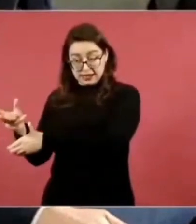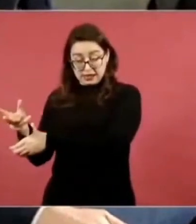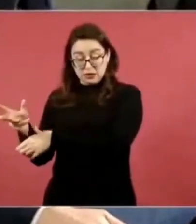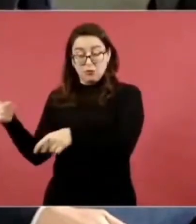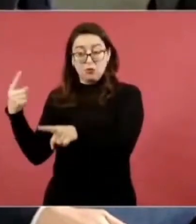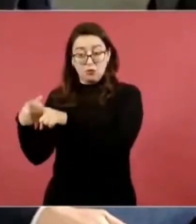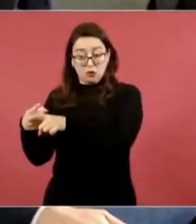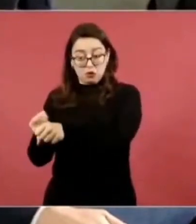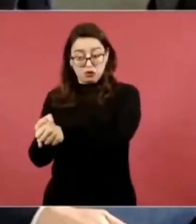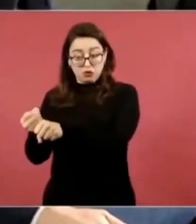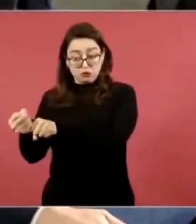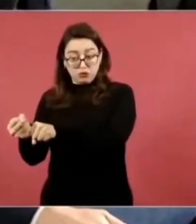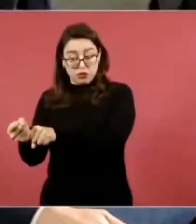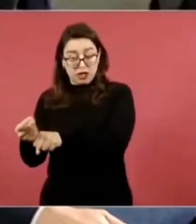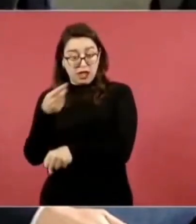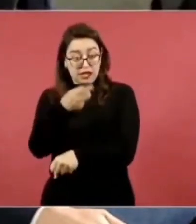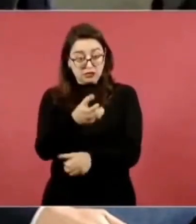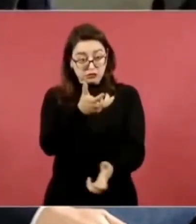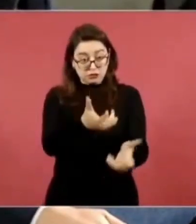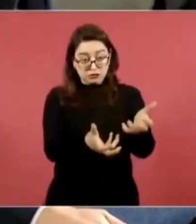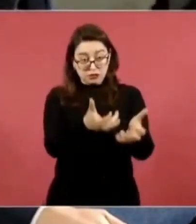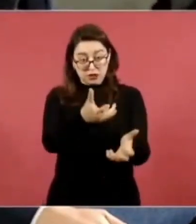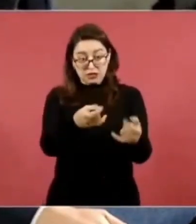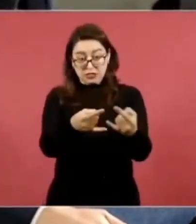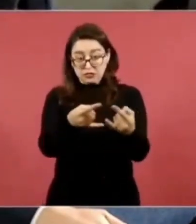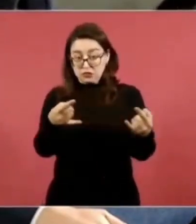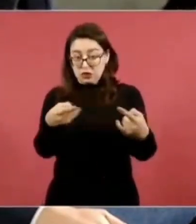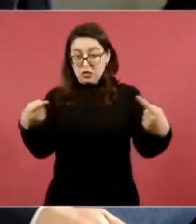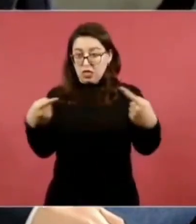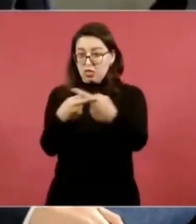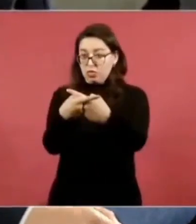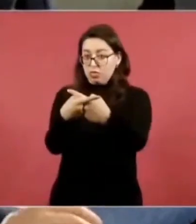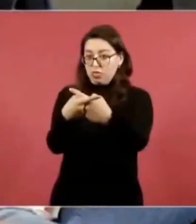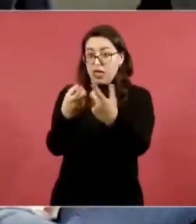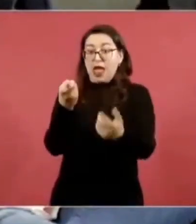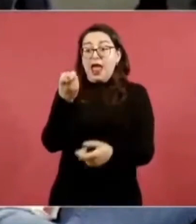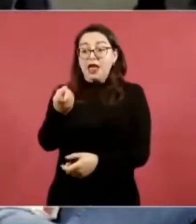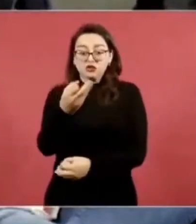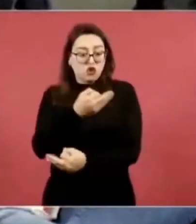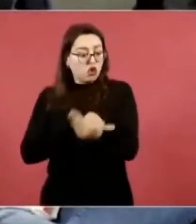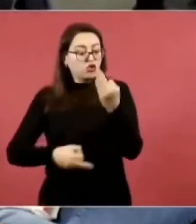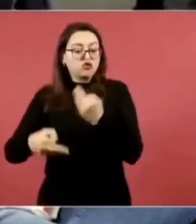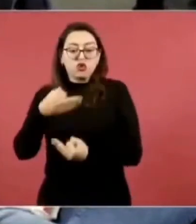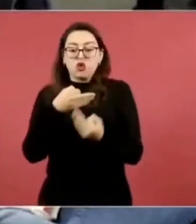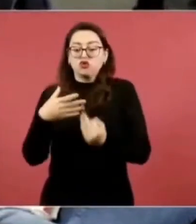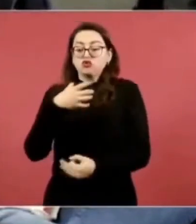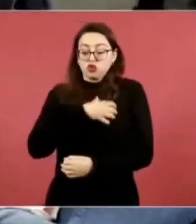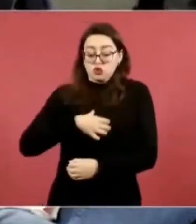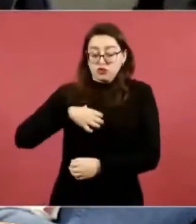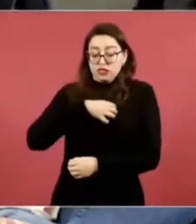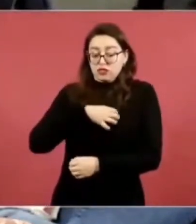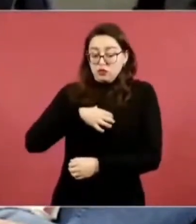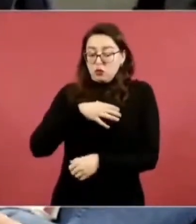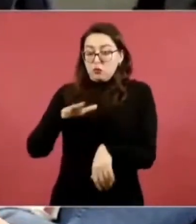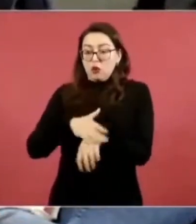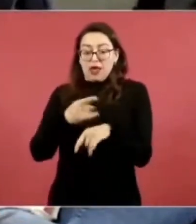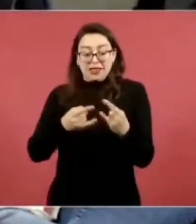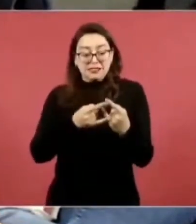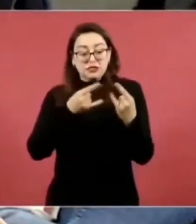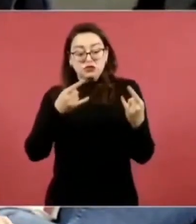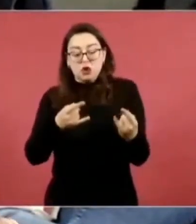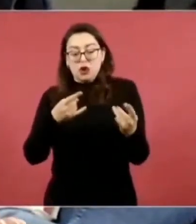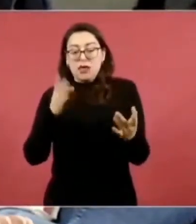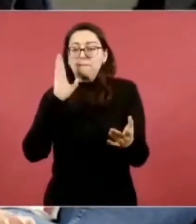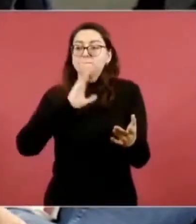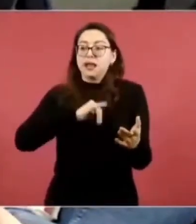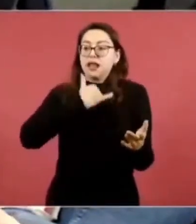diputados y diputadas de Morena celebraron. Era una celebración en ese sentido y el PRO